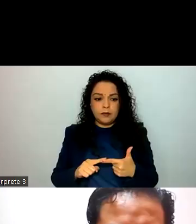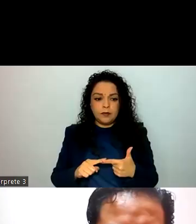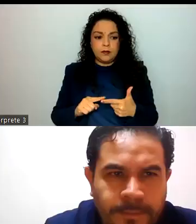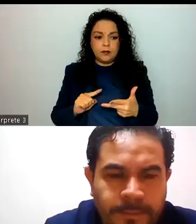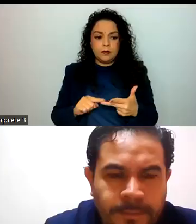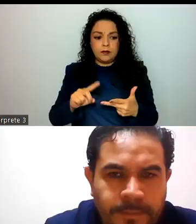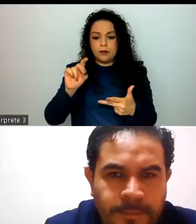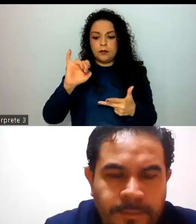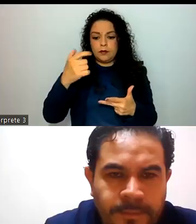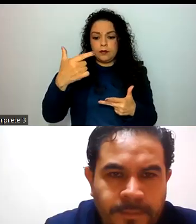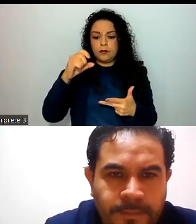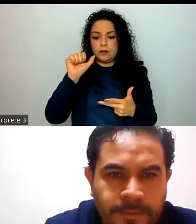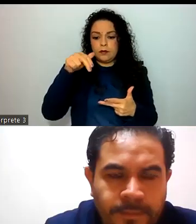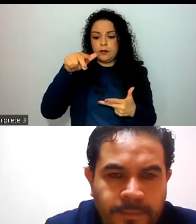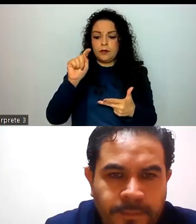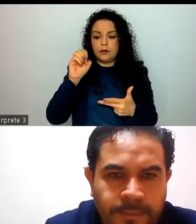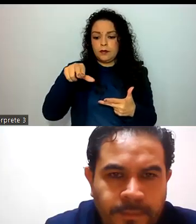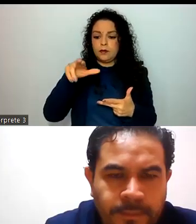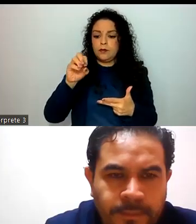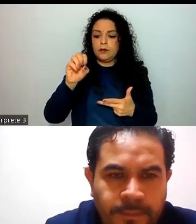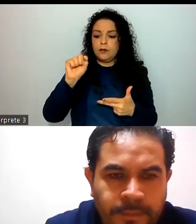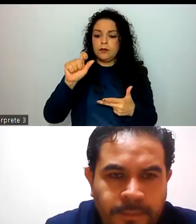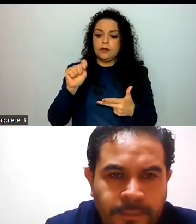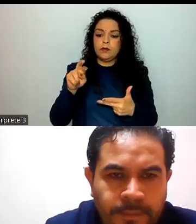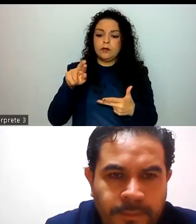Maestro Diego Antonio Saturno García.